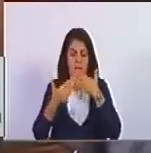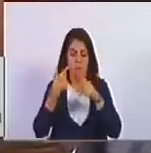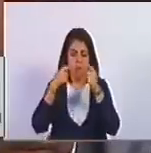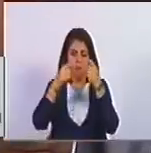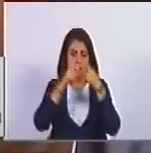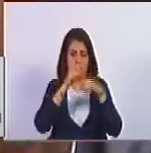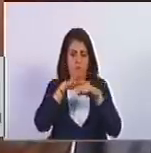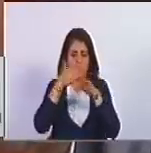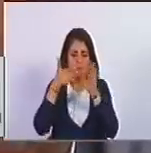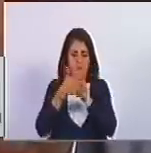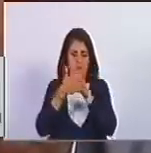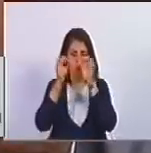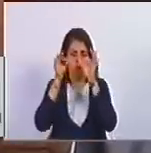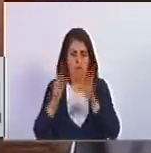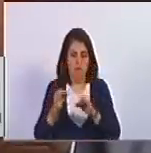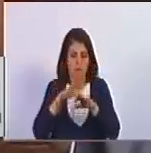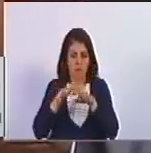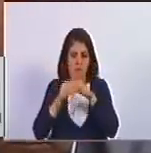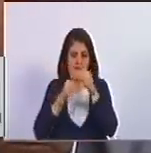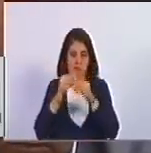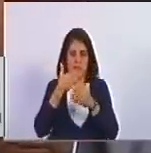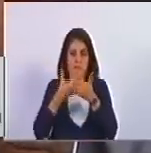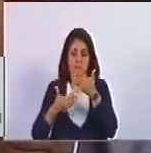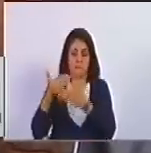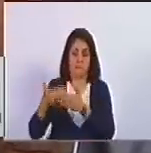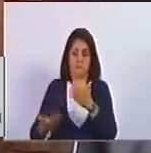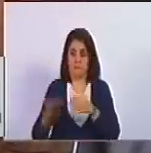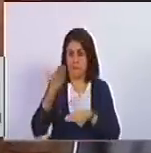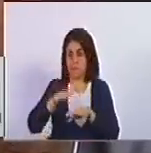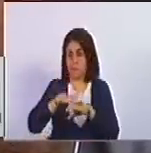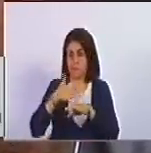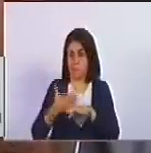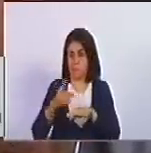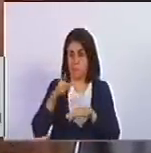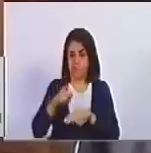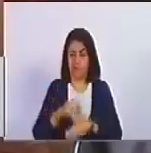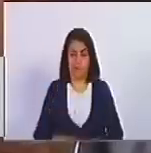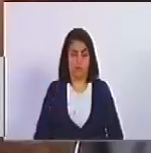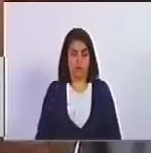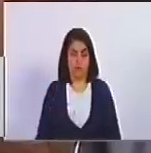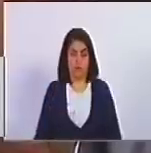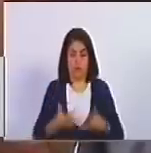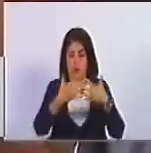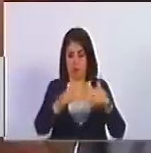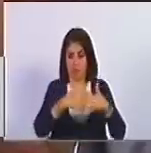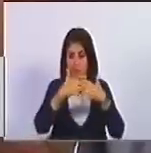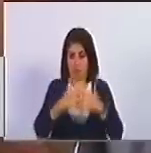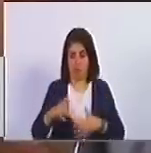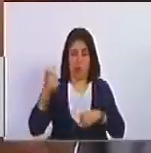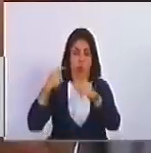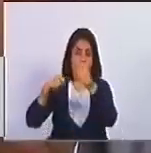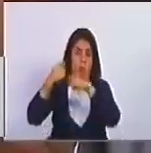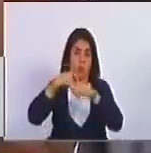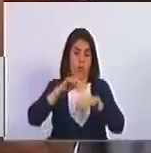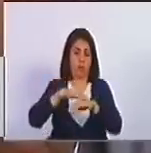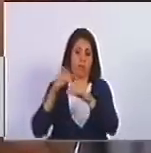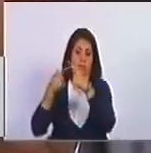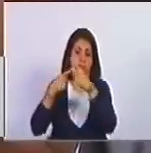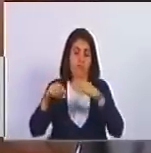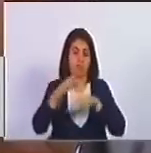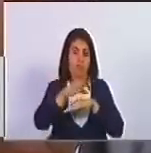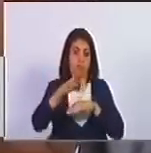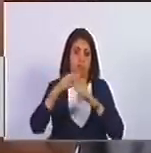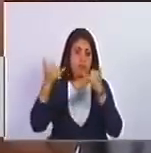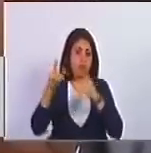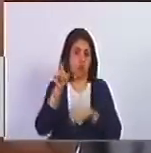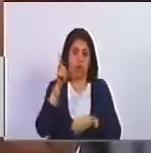comercio, lo que viene en definitiva a ser una construcción importante para empresas, industrias, comercio, en los distintos municipios que ya